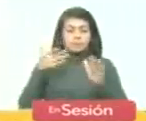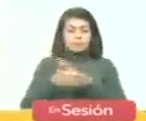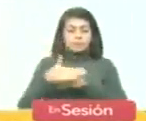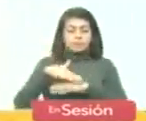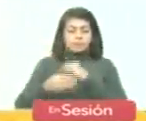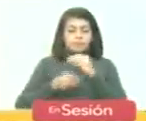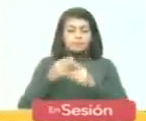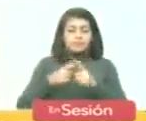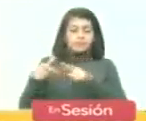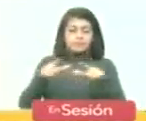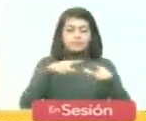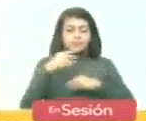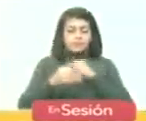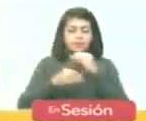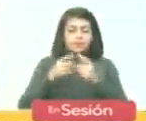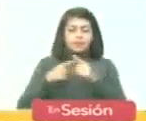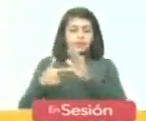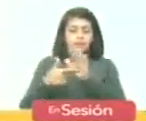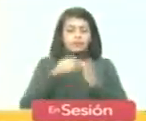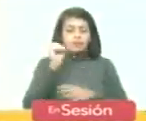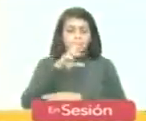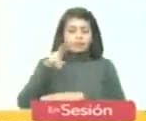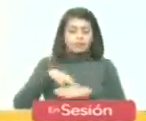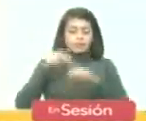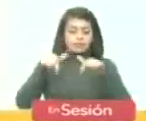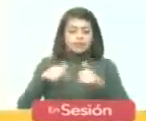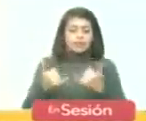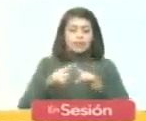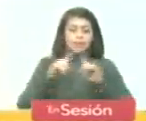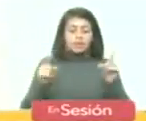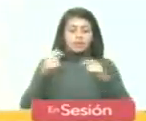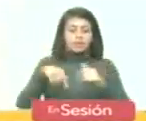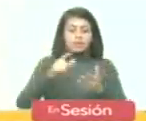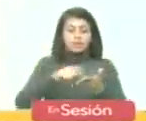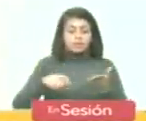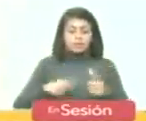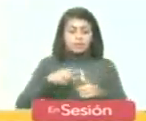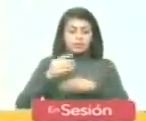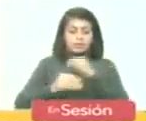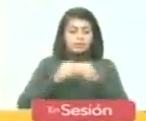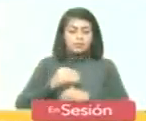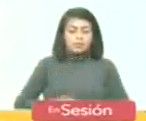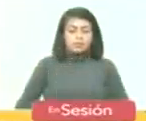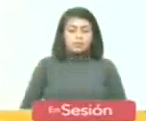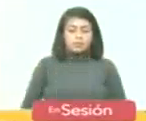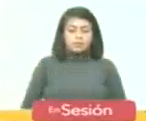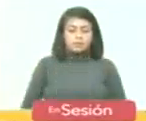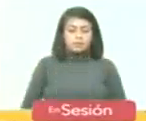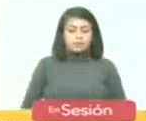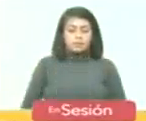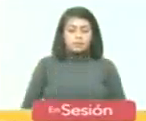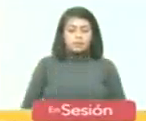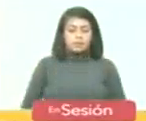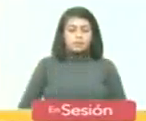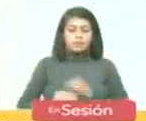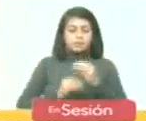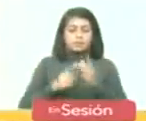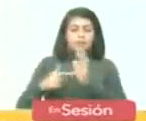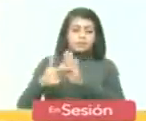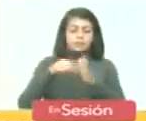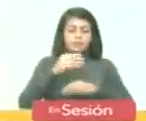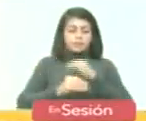ya efectivamente se aplicó justicia en torno a la sentencia en este momento. Sin embargo, está suscrito un partido político, que eso es una entidad